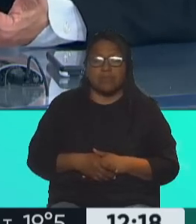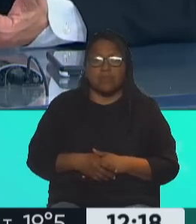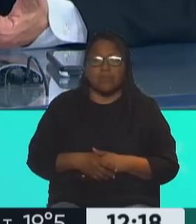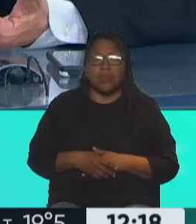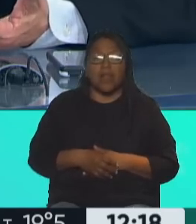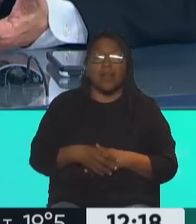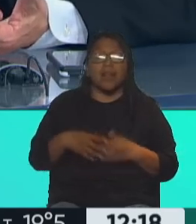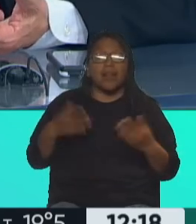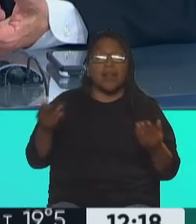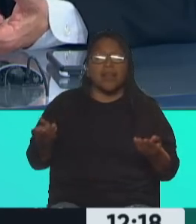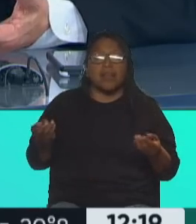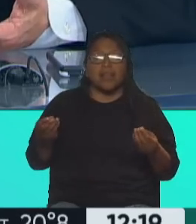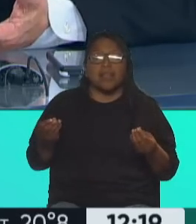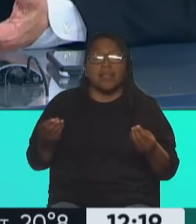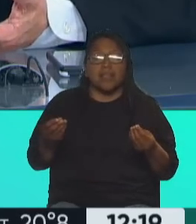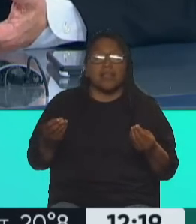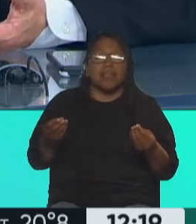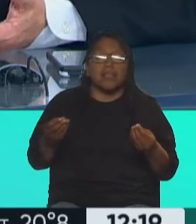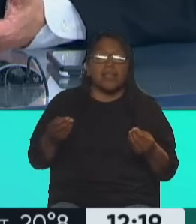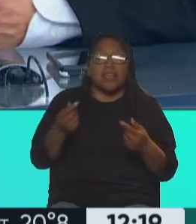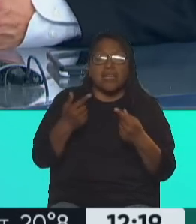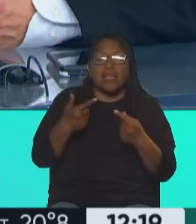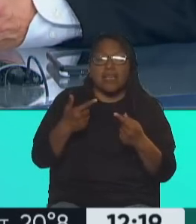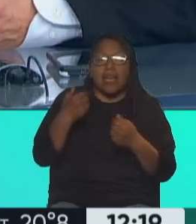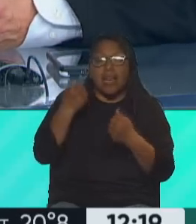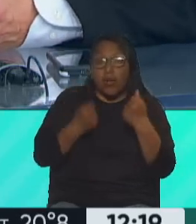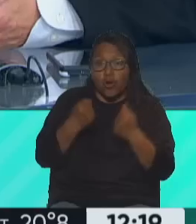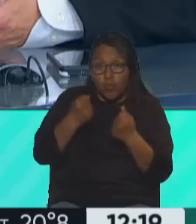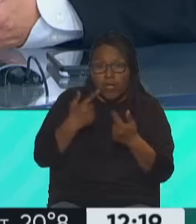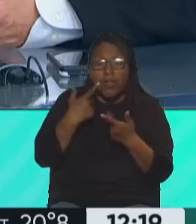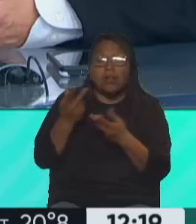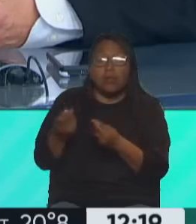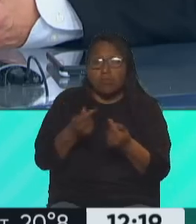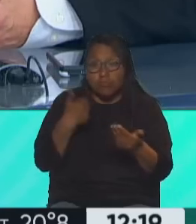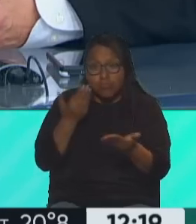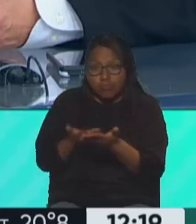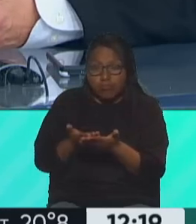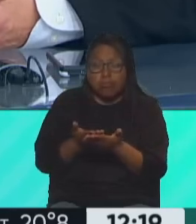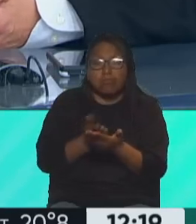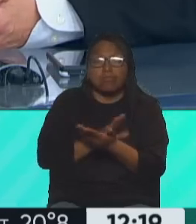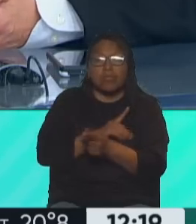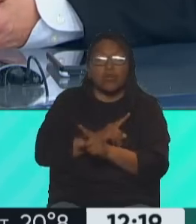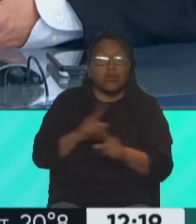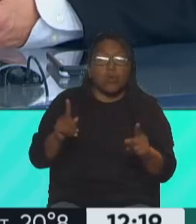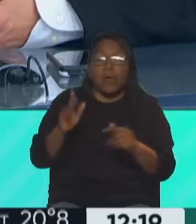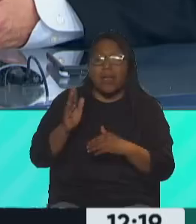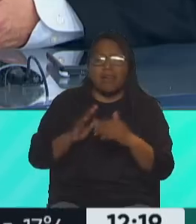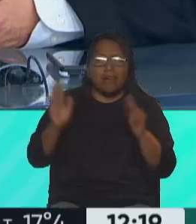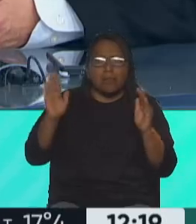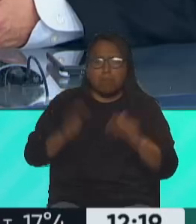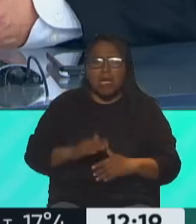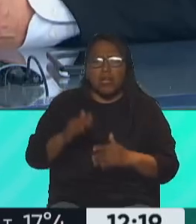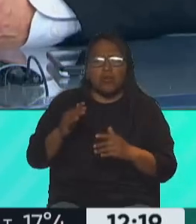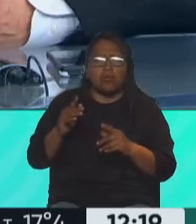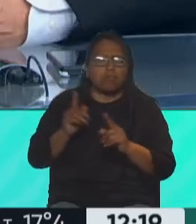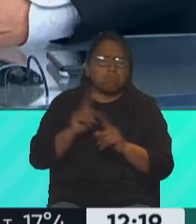La respuesta que le dio Economía y lo reflejó en el presupuesto, dice, no va a haber caída de la obra pública con respecto a